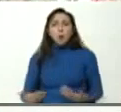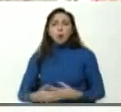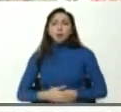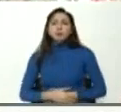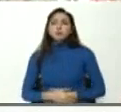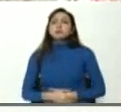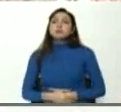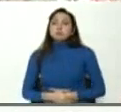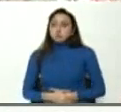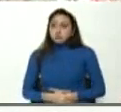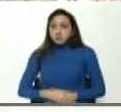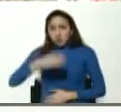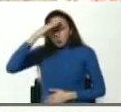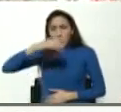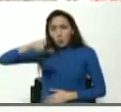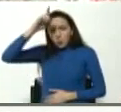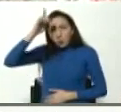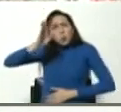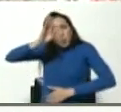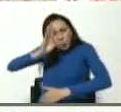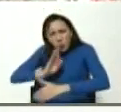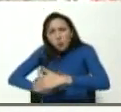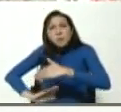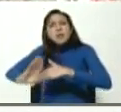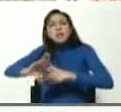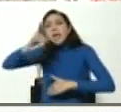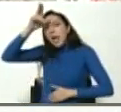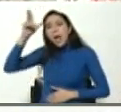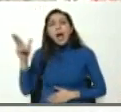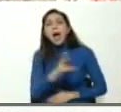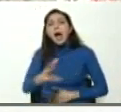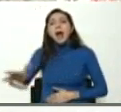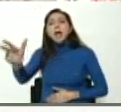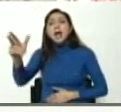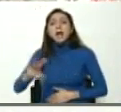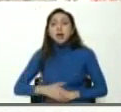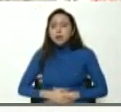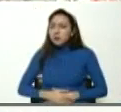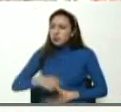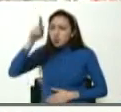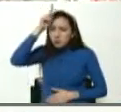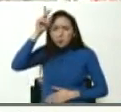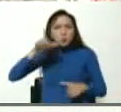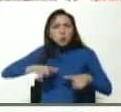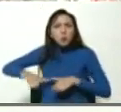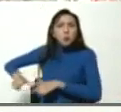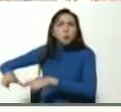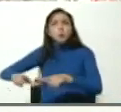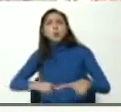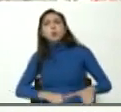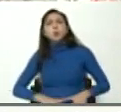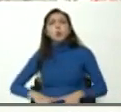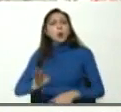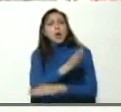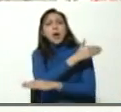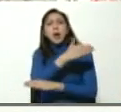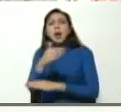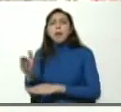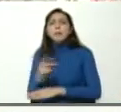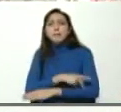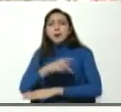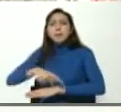s miliciano humilde de carayaca de punta de mulatos de catia la mar